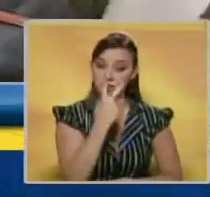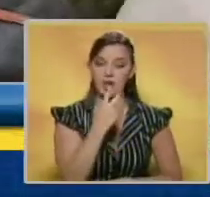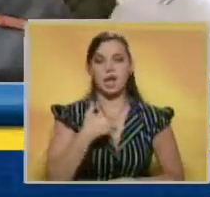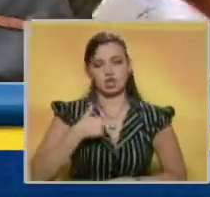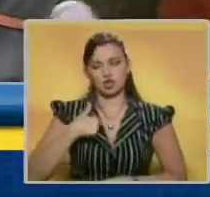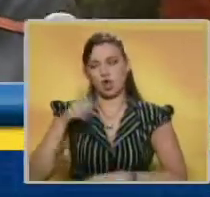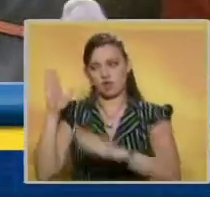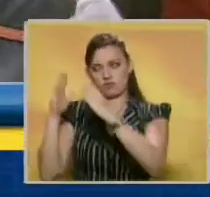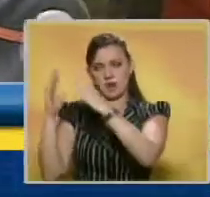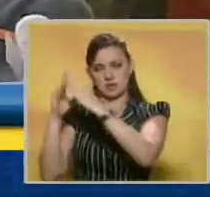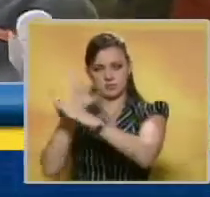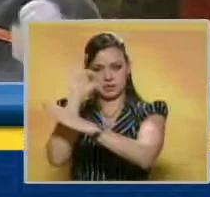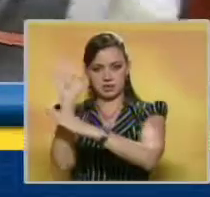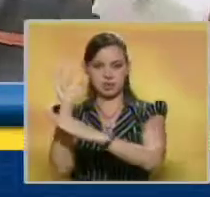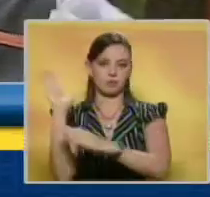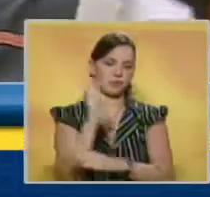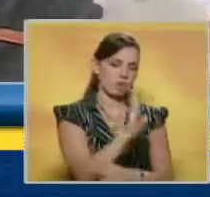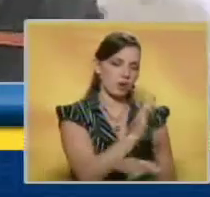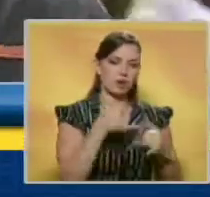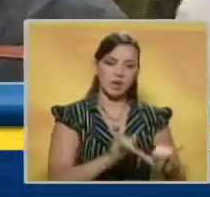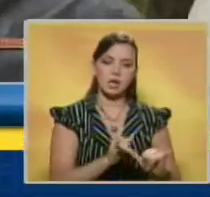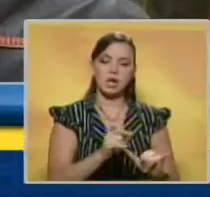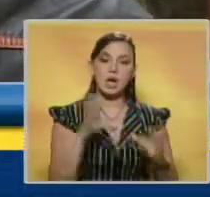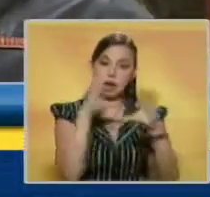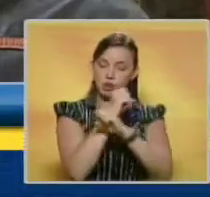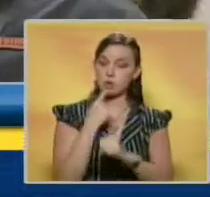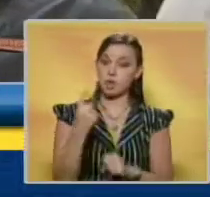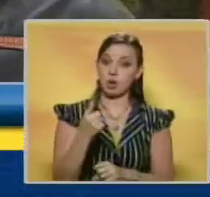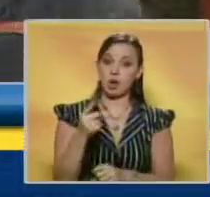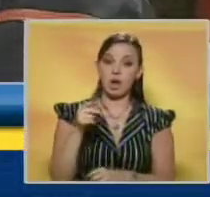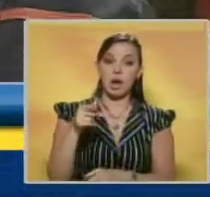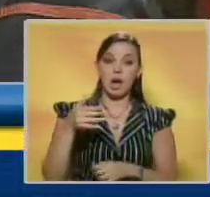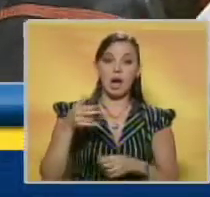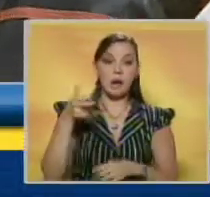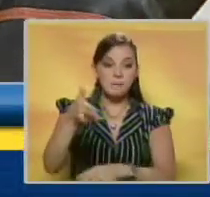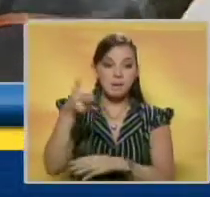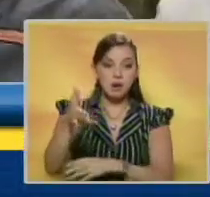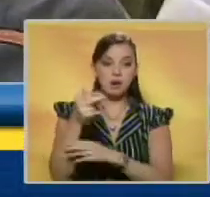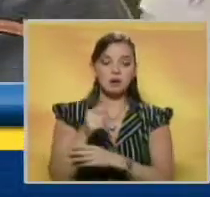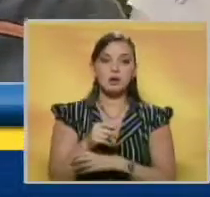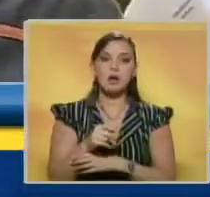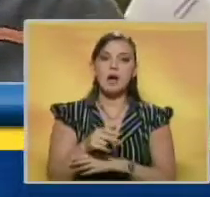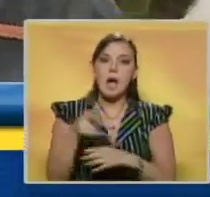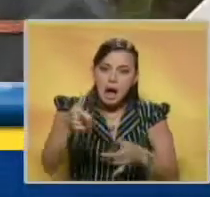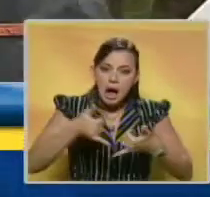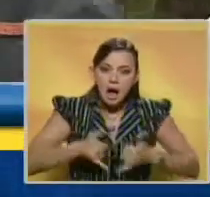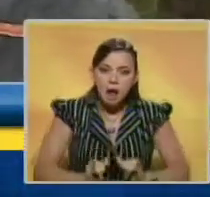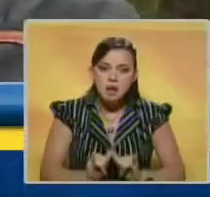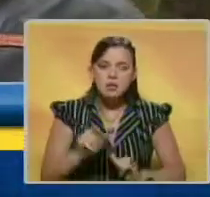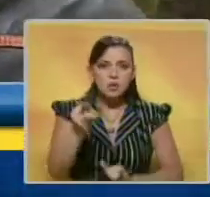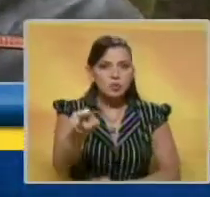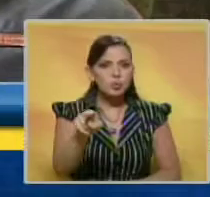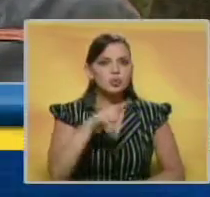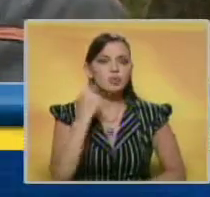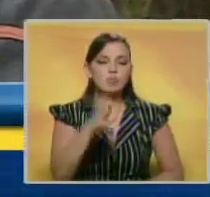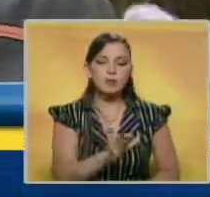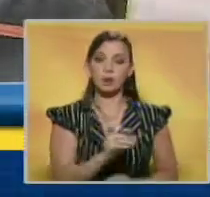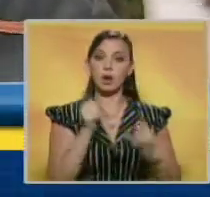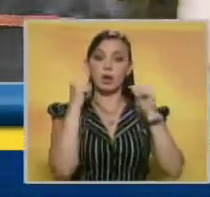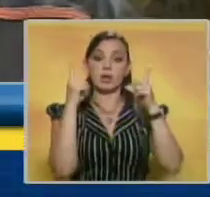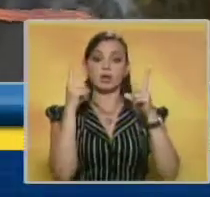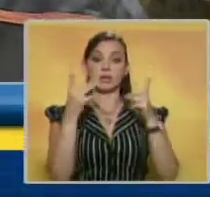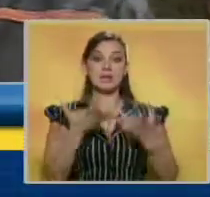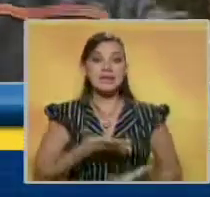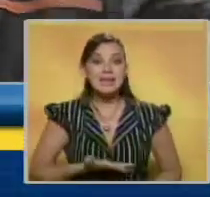estoy visitando a mi hija, cuando me dicen a mí en la noche, mira, mataron al hijo tuyo. Me sorprende. Y me pongo a un sondeo como y me dice que llevaron 2